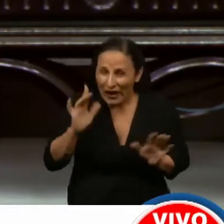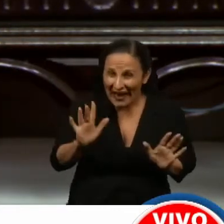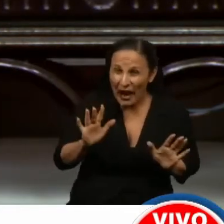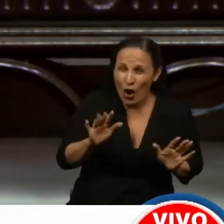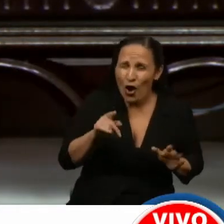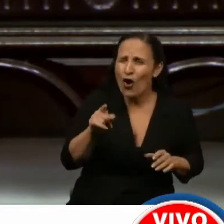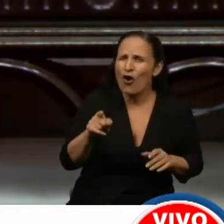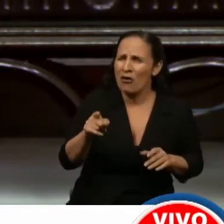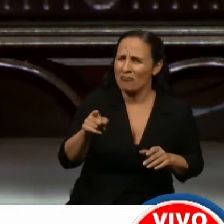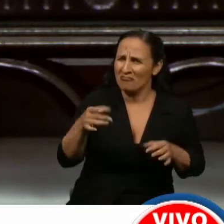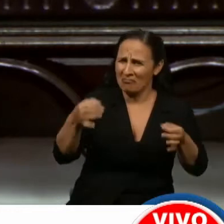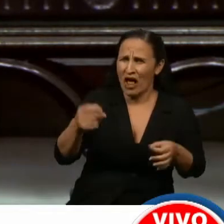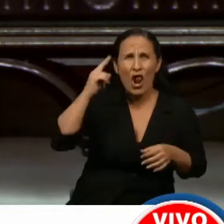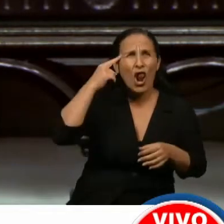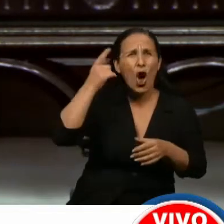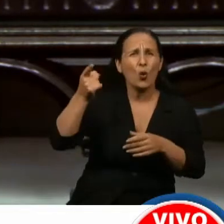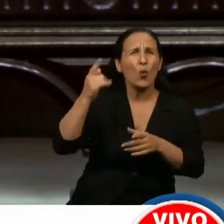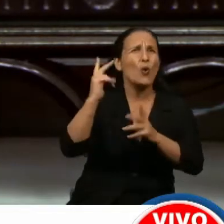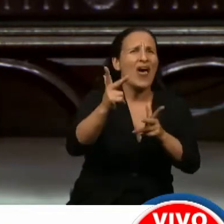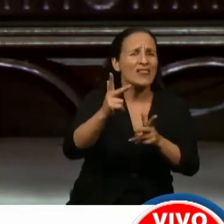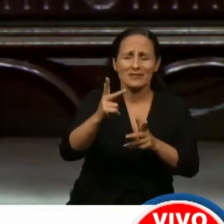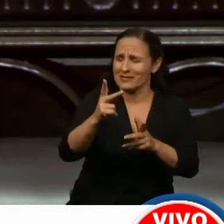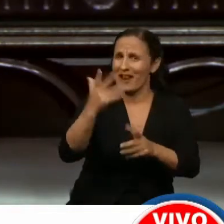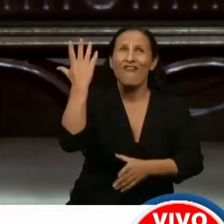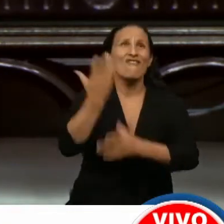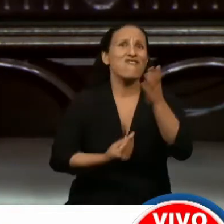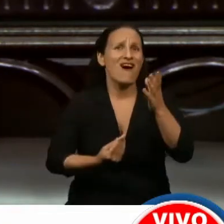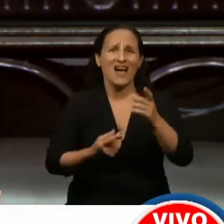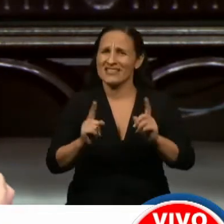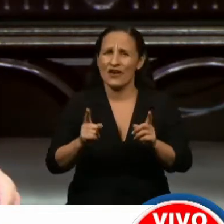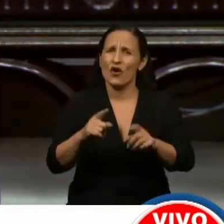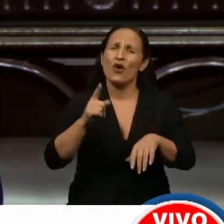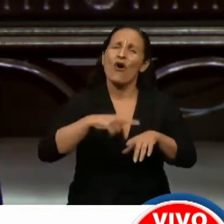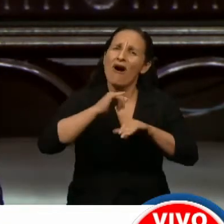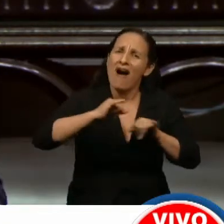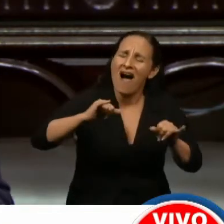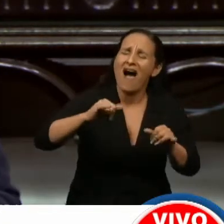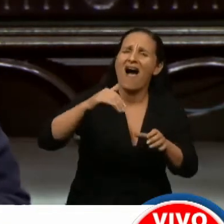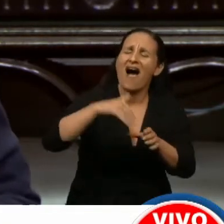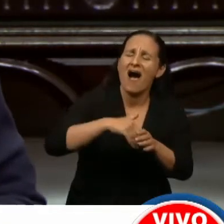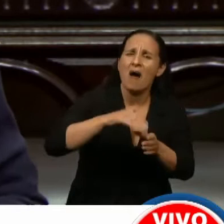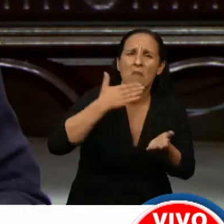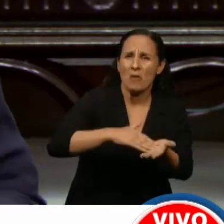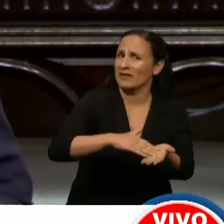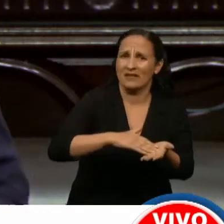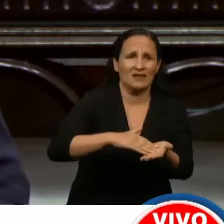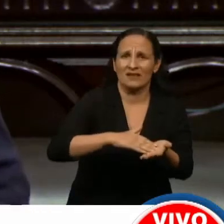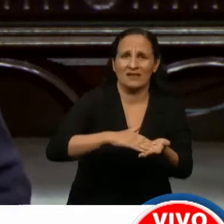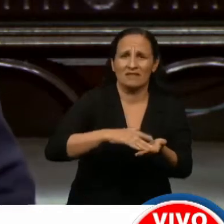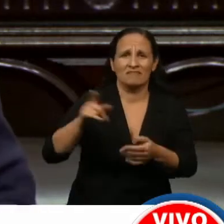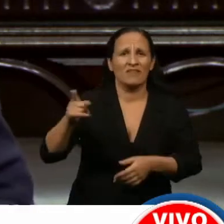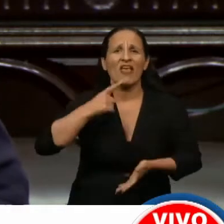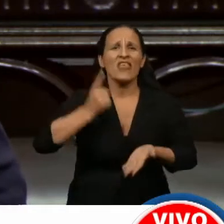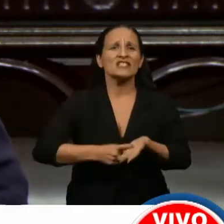uno mira seriamente, no fue locura, no fue un error ni fue una promesa de campaña, fue una decisión política. Fue una